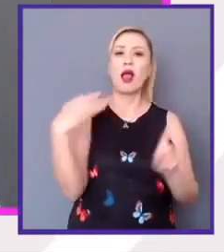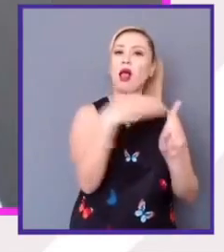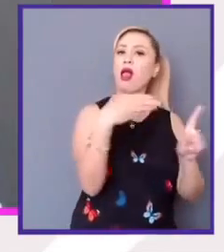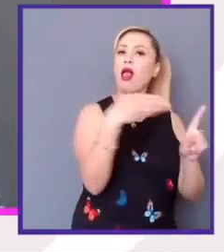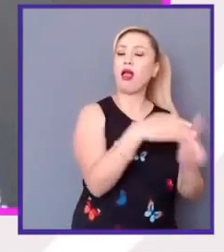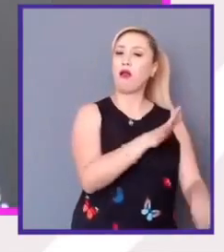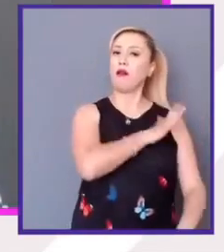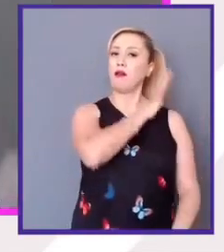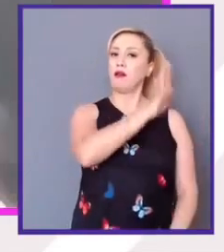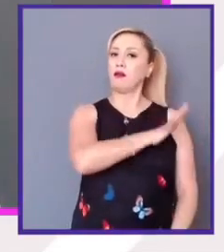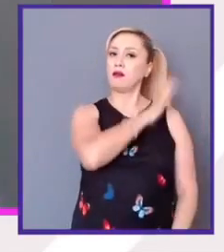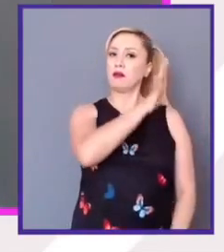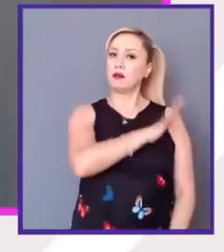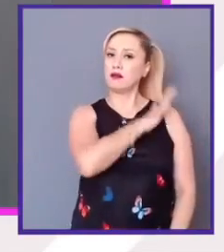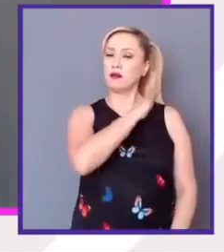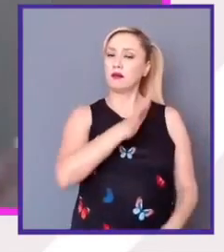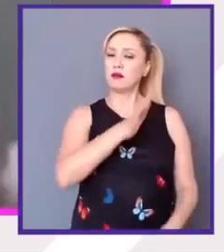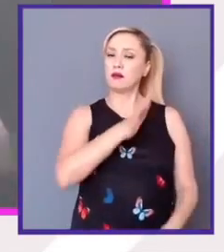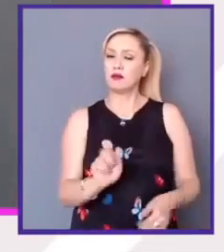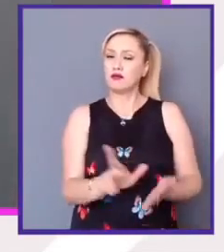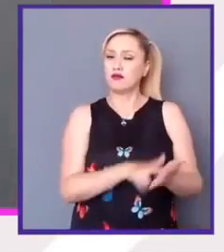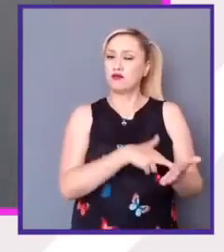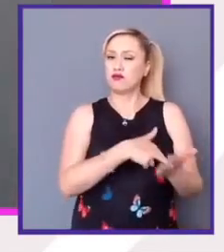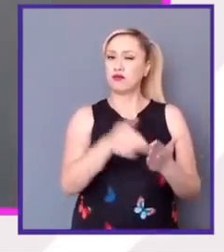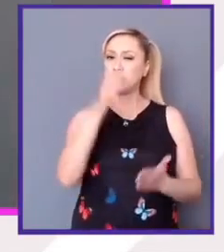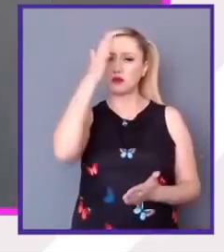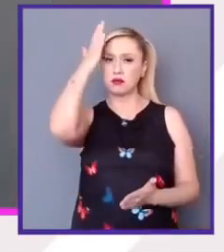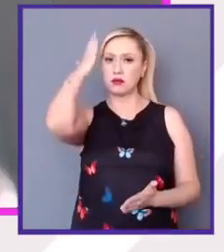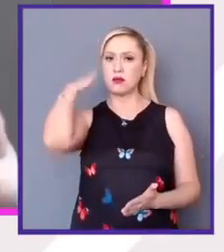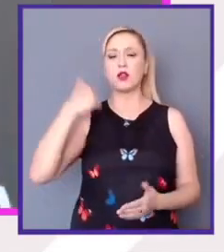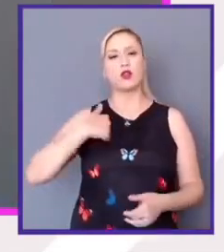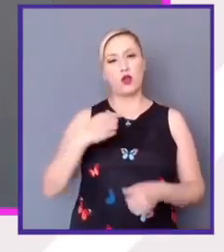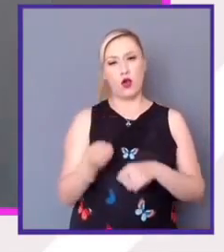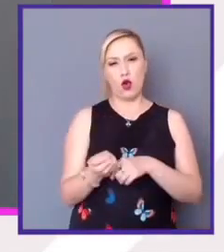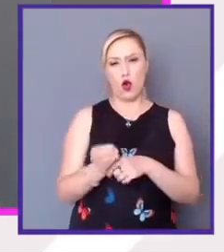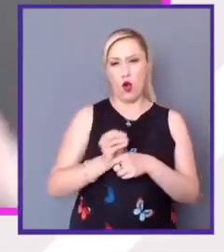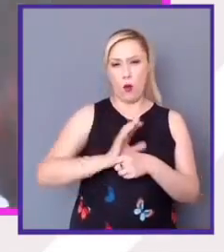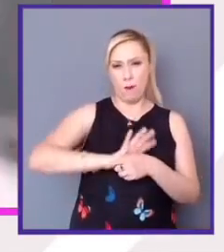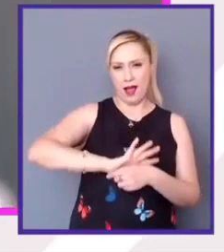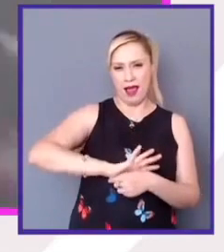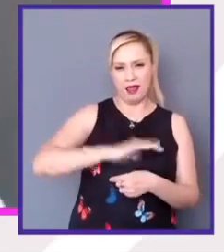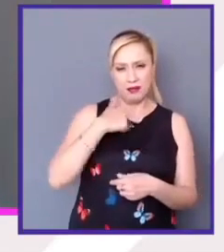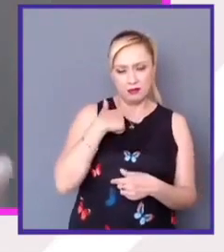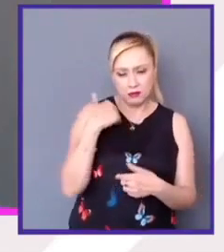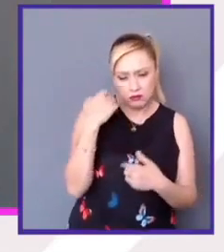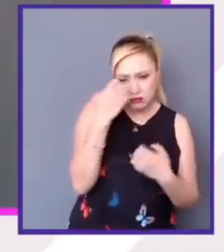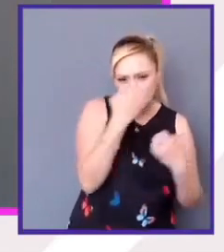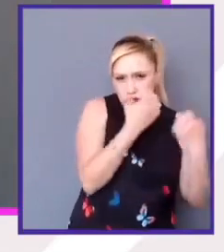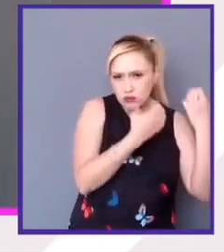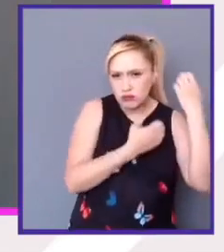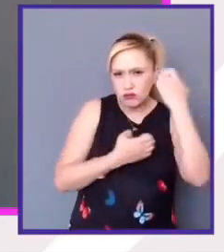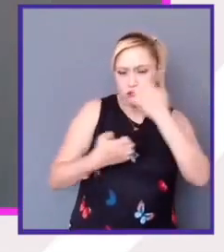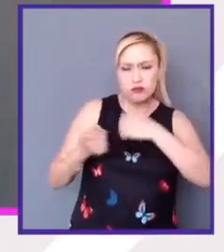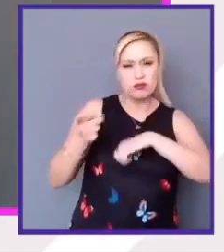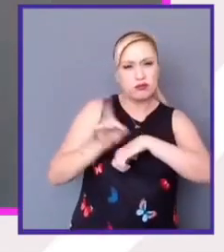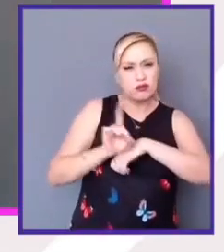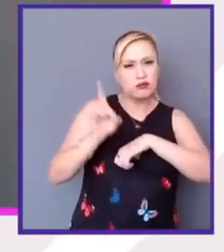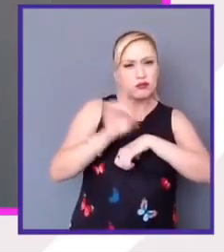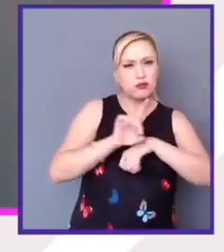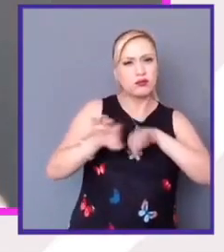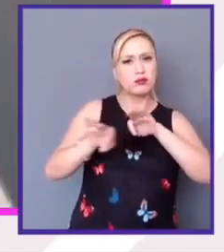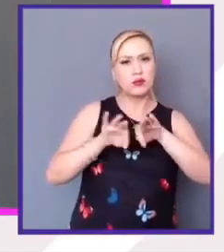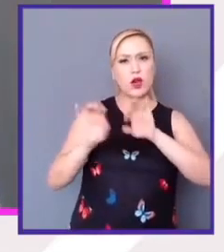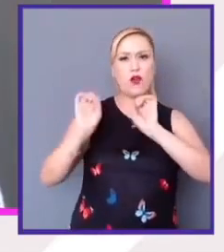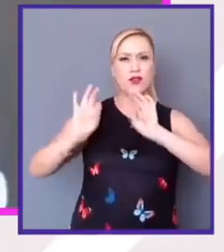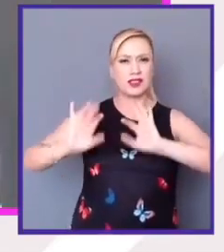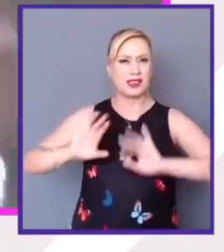Constantemente vemos en el trabajo que nos toca hacer en COPRED de revisar políticas o en el día a día trabajando de la mano con empresas,